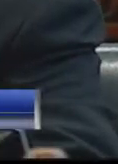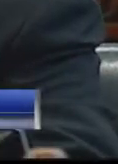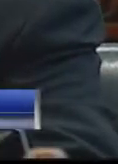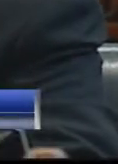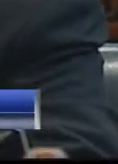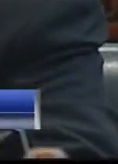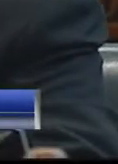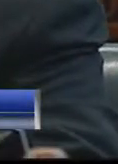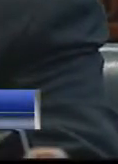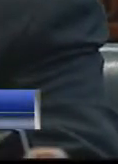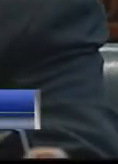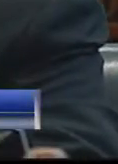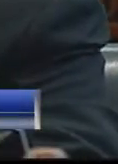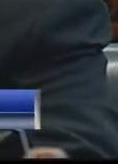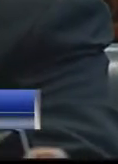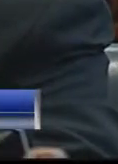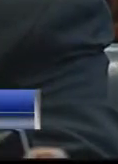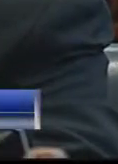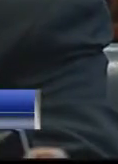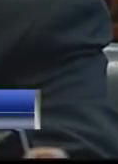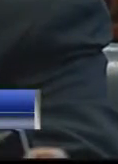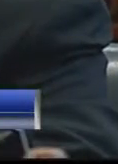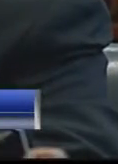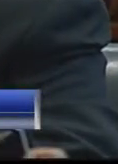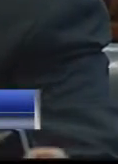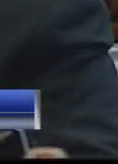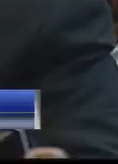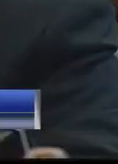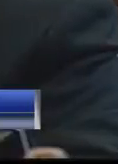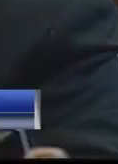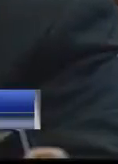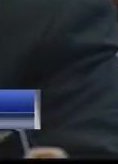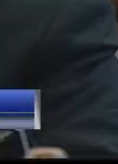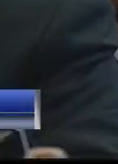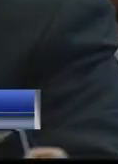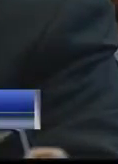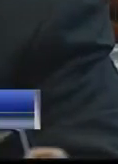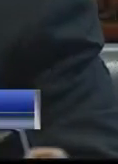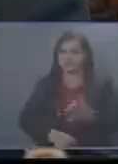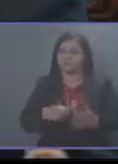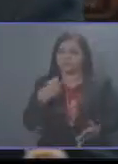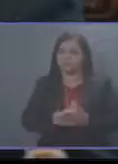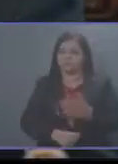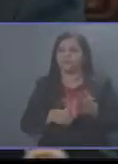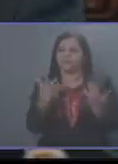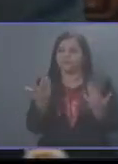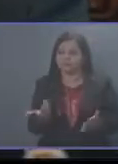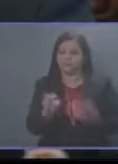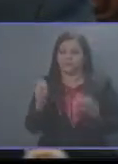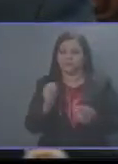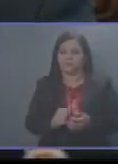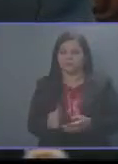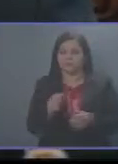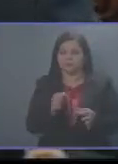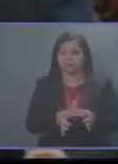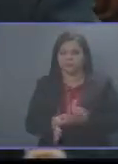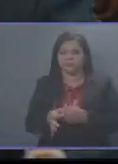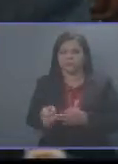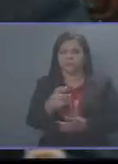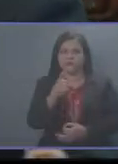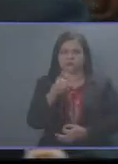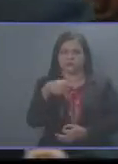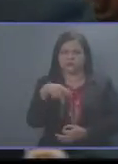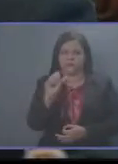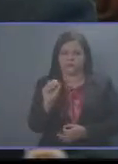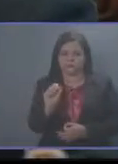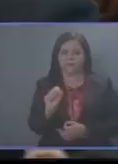compatriotas organizados en los Estados Unidos que están luchando por la extensión del TPS. Nos hemos puesto de acuerdo los